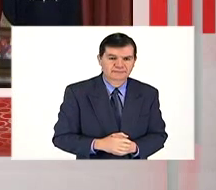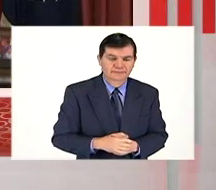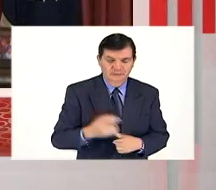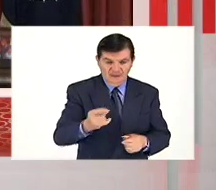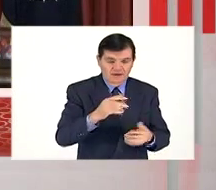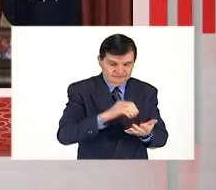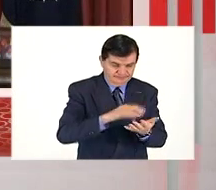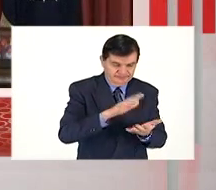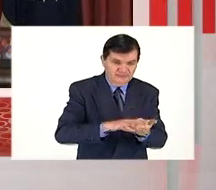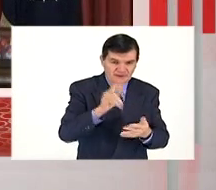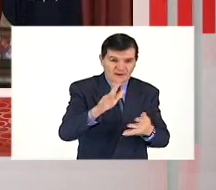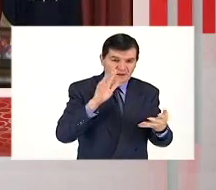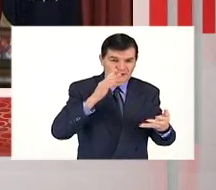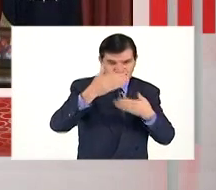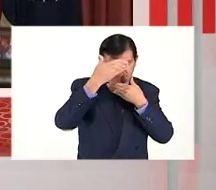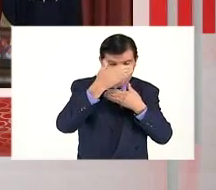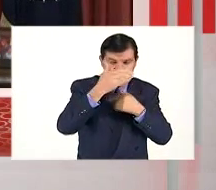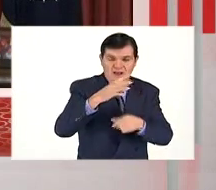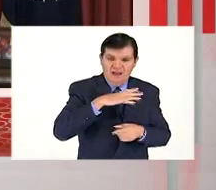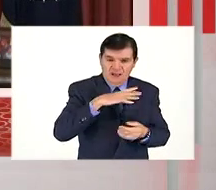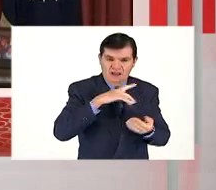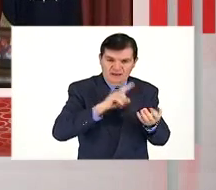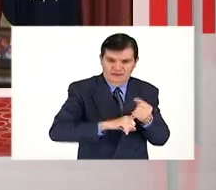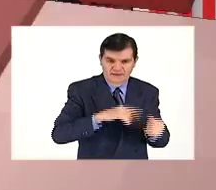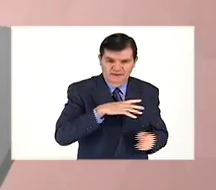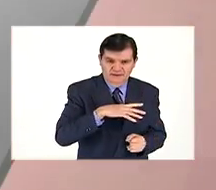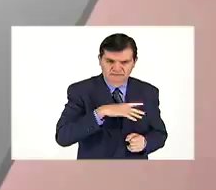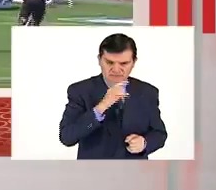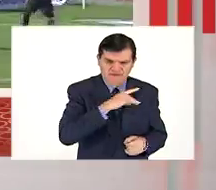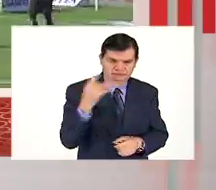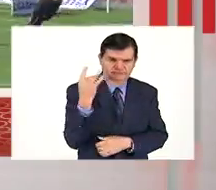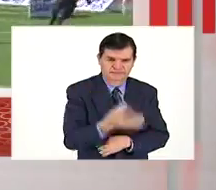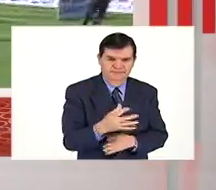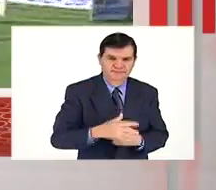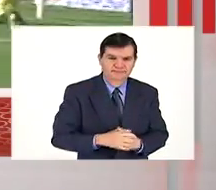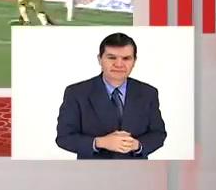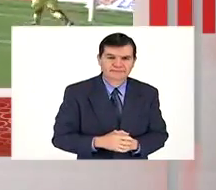La amenaza del terrorismo es real, pero vamos a superarlo.